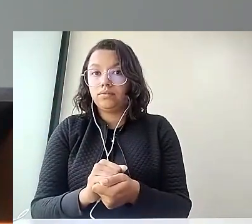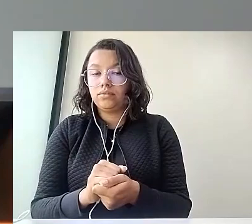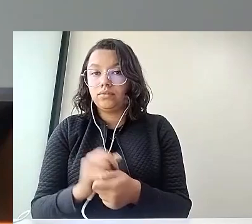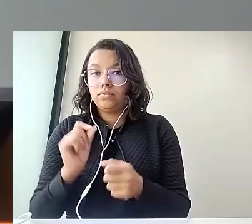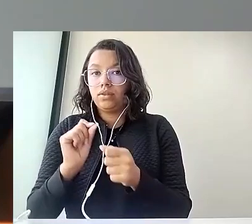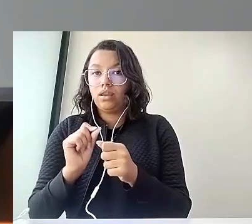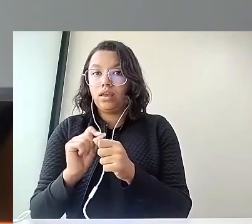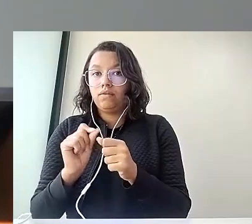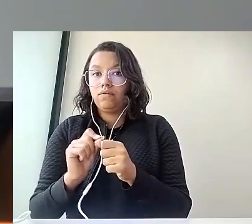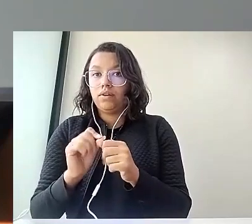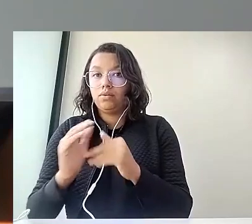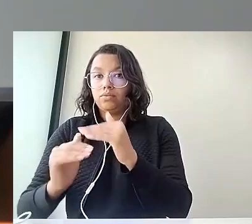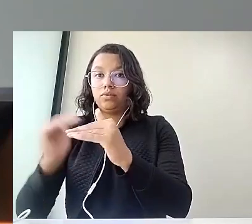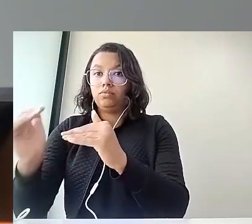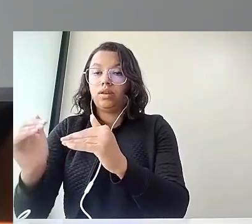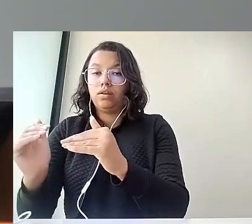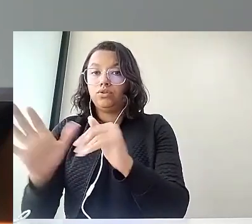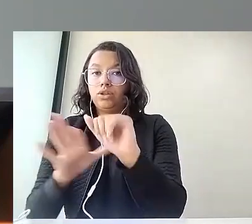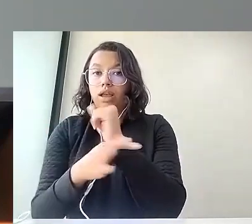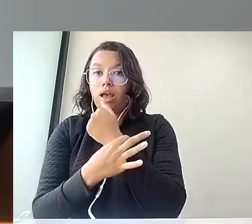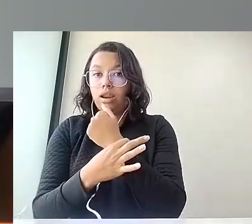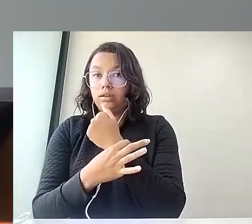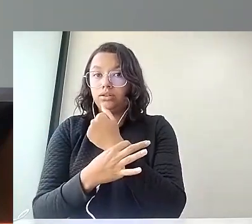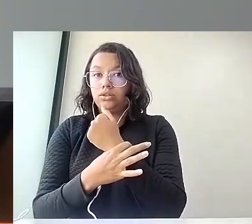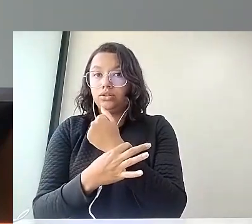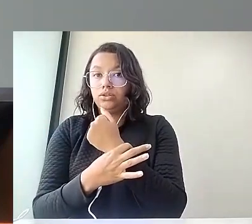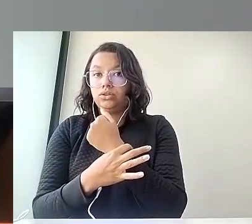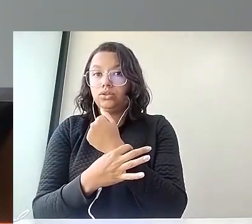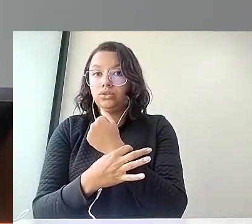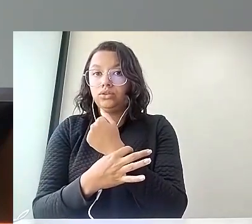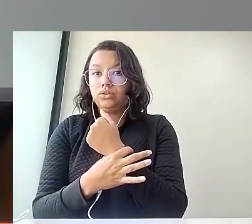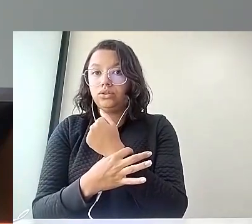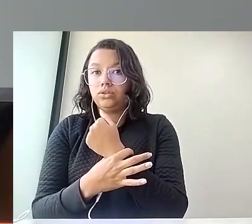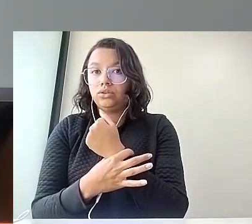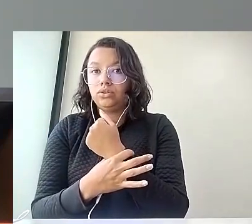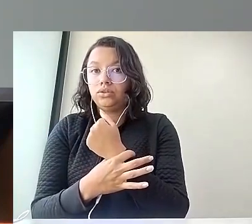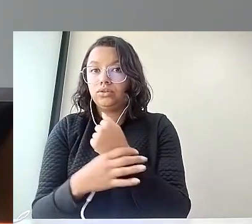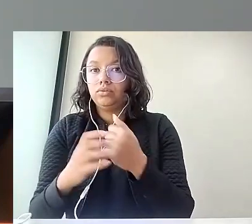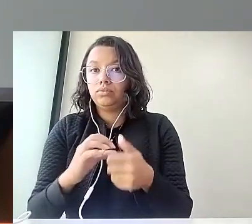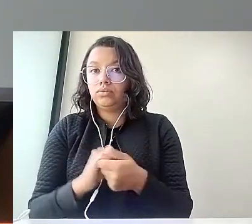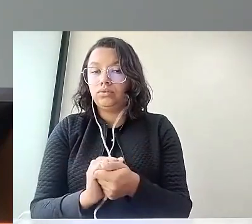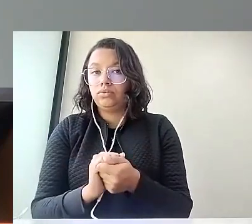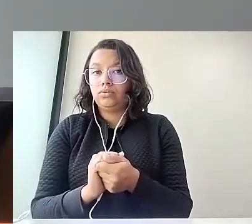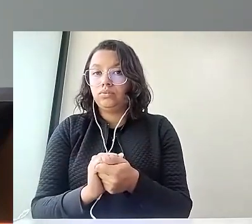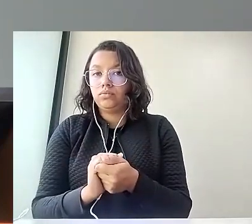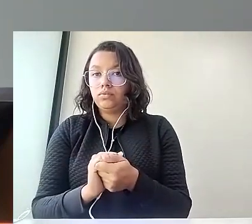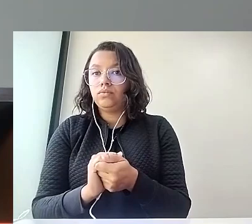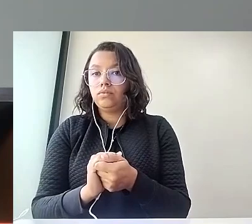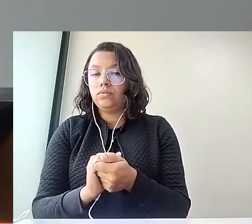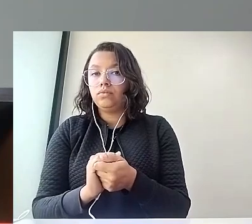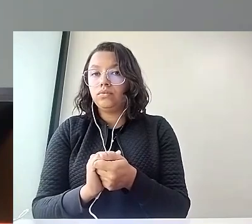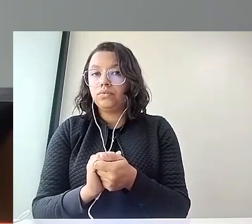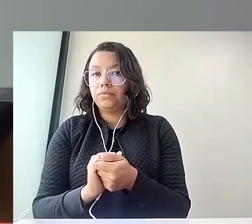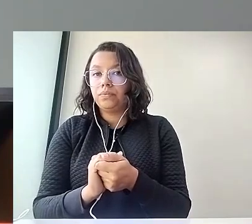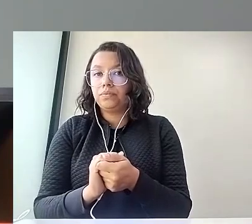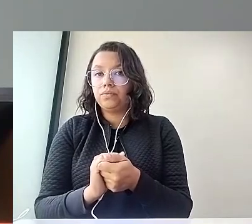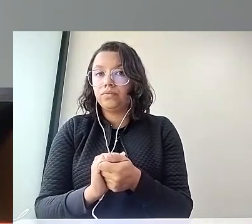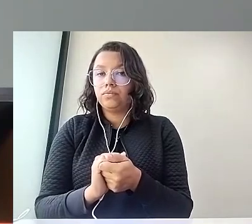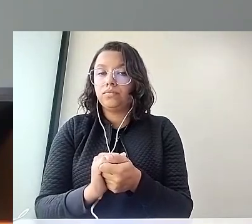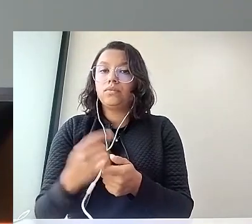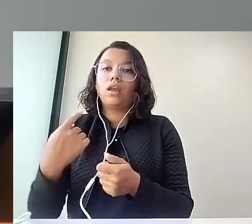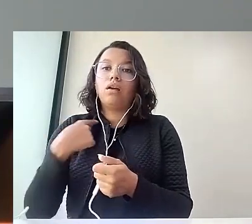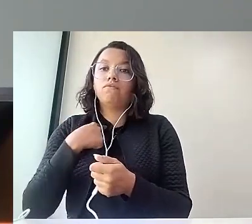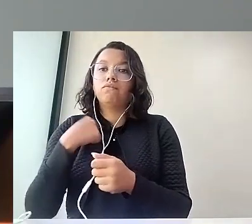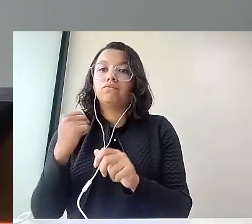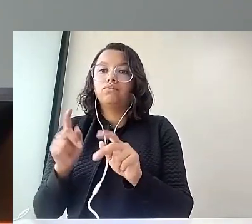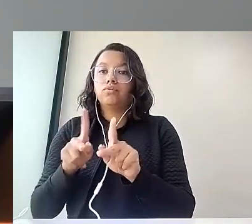perdón, para garantizar, como ha dicho Guizot, que la razón pública se imponga en